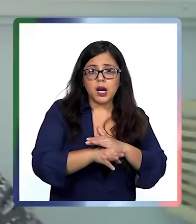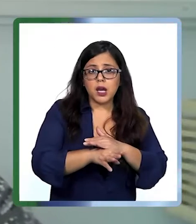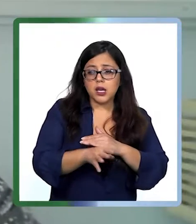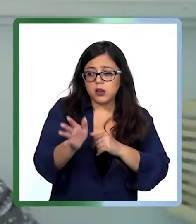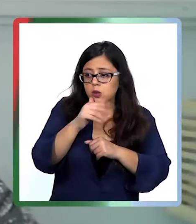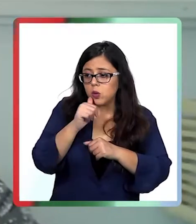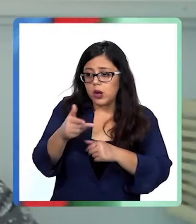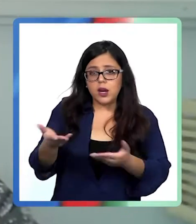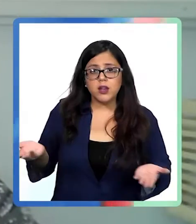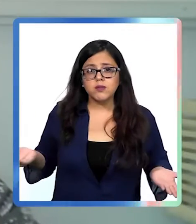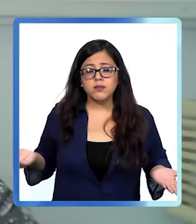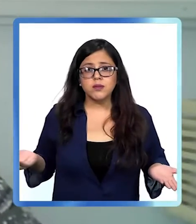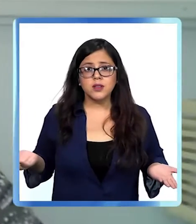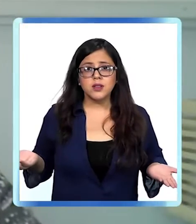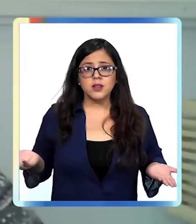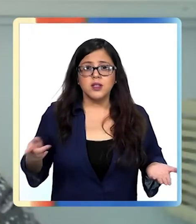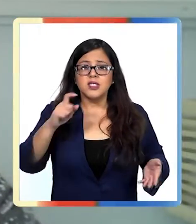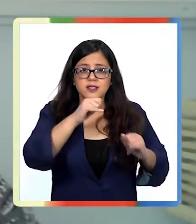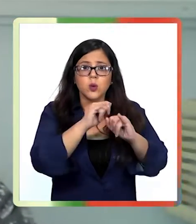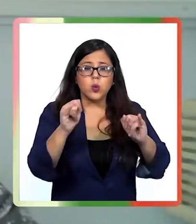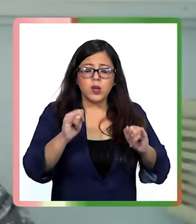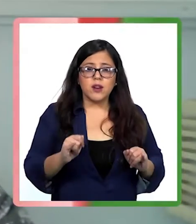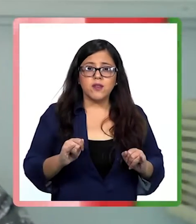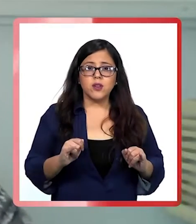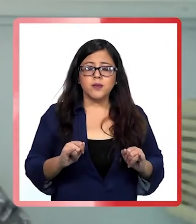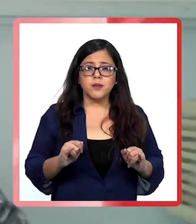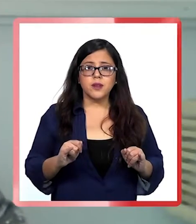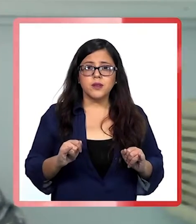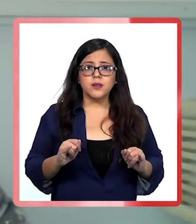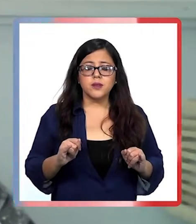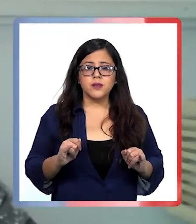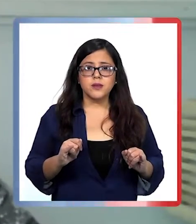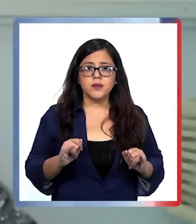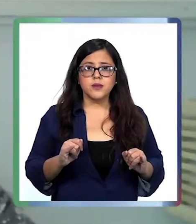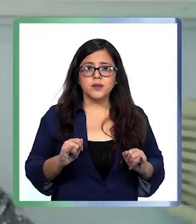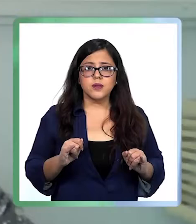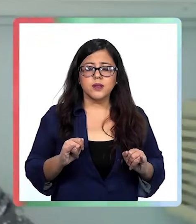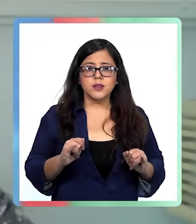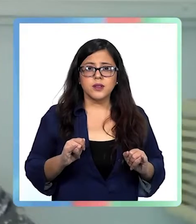puede tener el pase de movilidad. Entonces, no